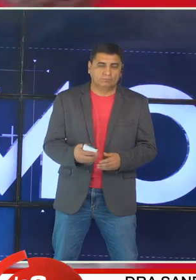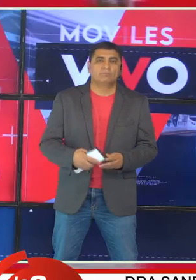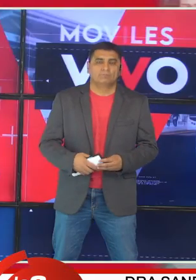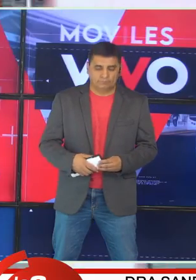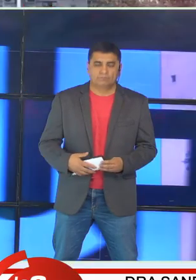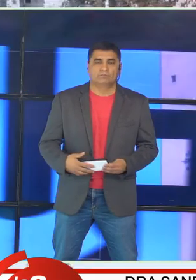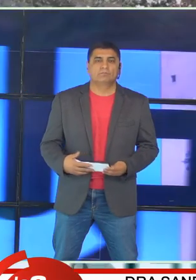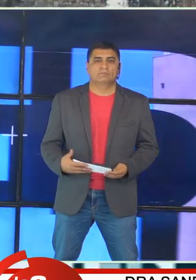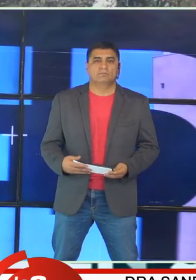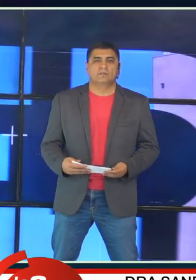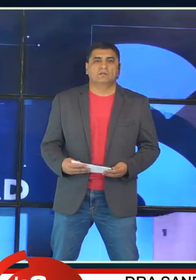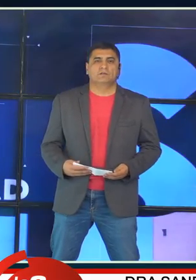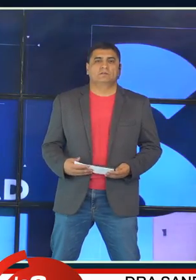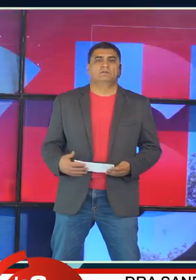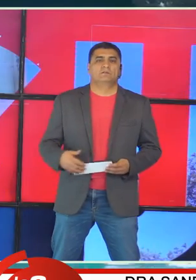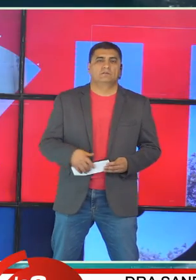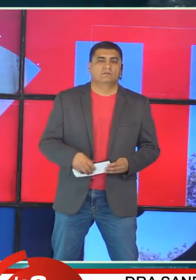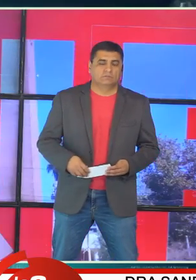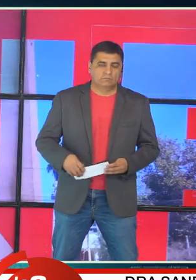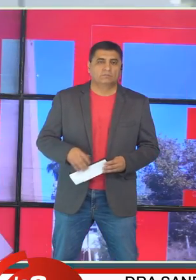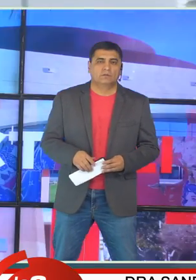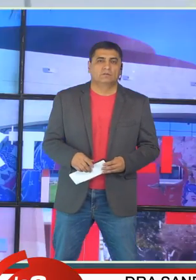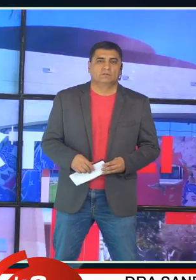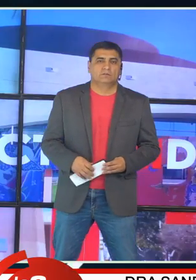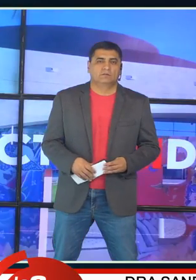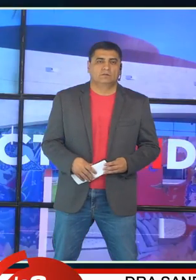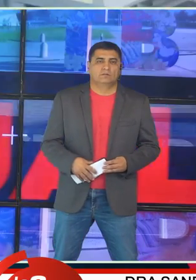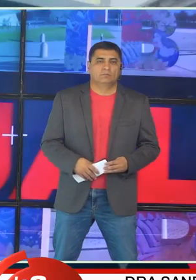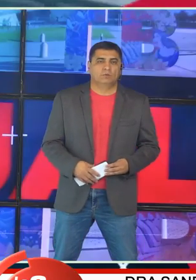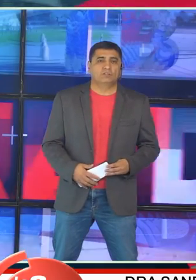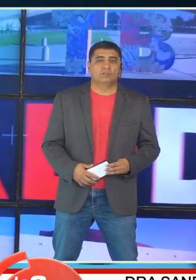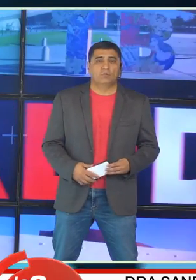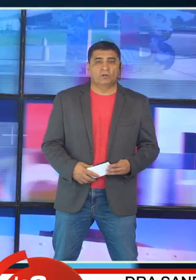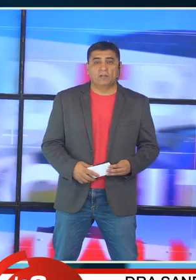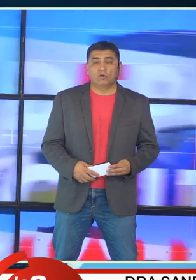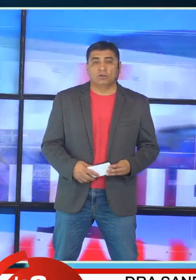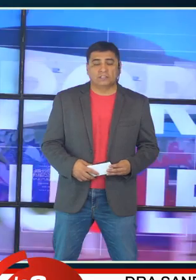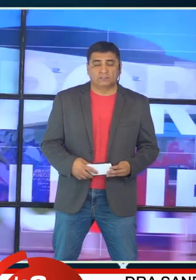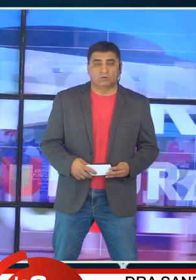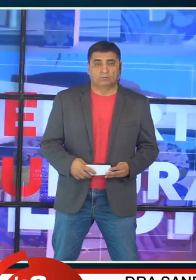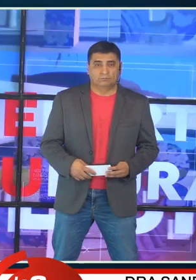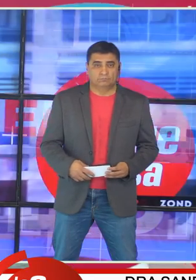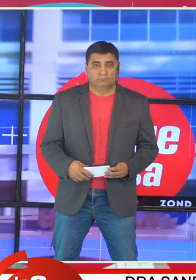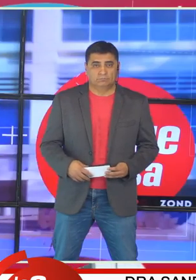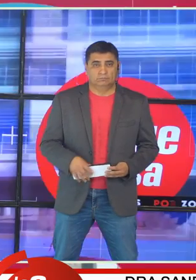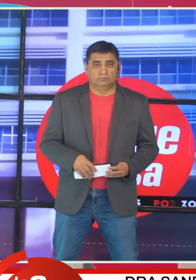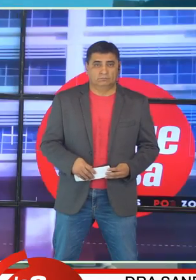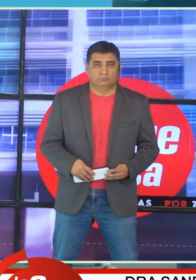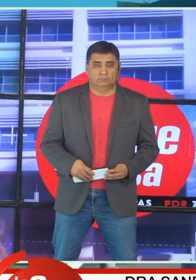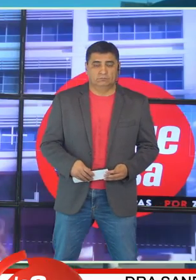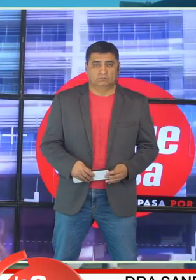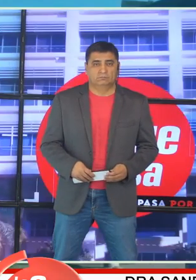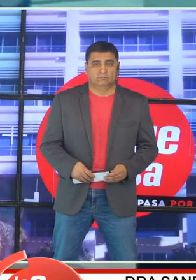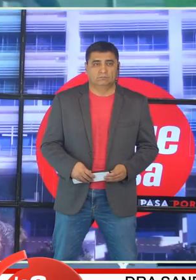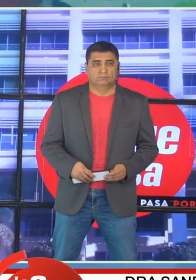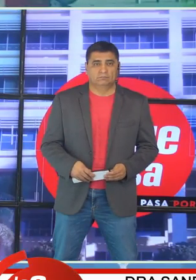y después de esto la derivación oportuna a la mamografía. Por eso digo, pero las dos cosas, digo. Ah, por